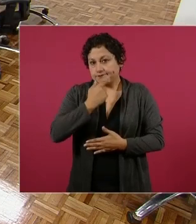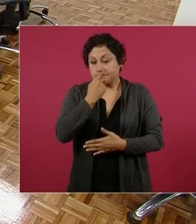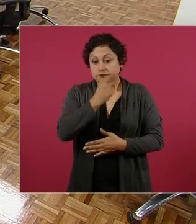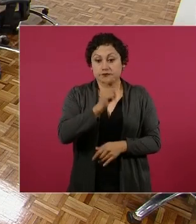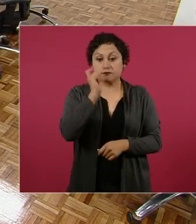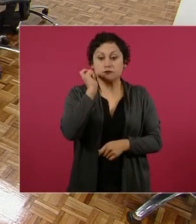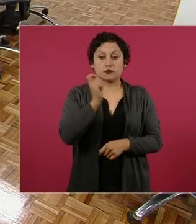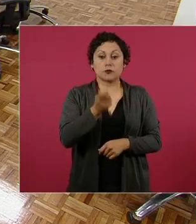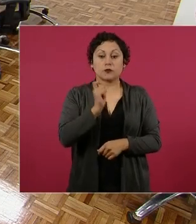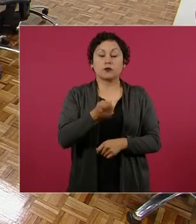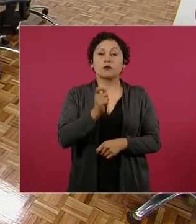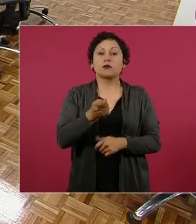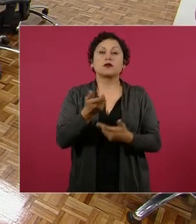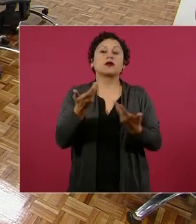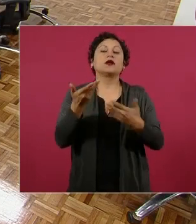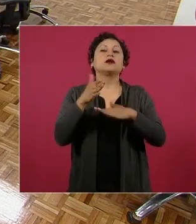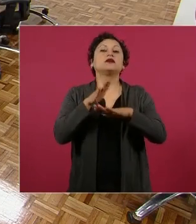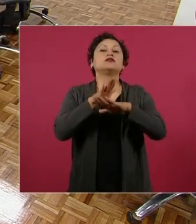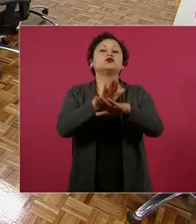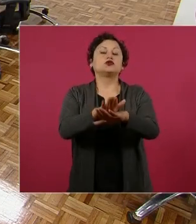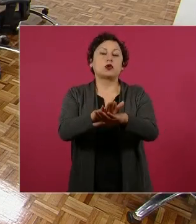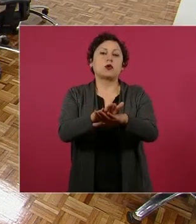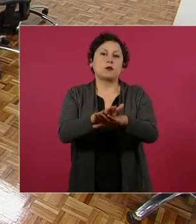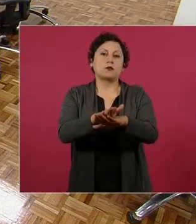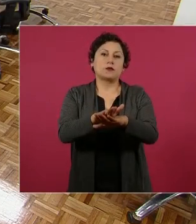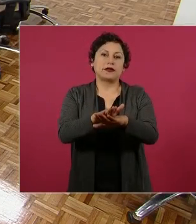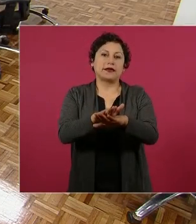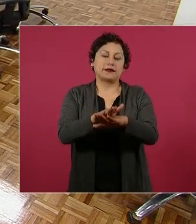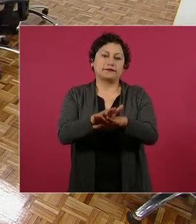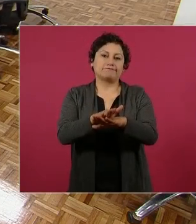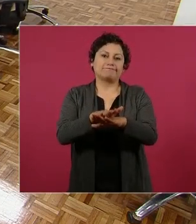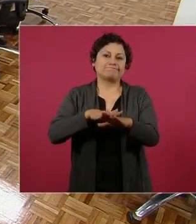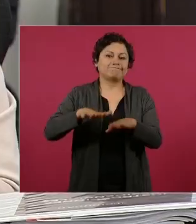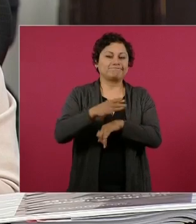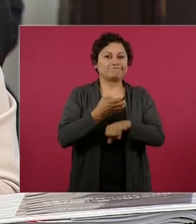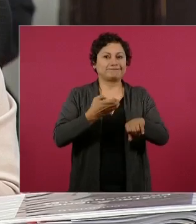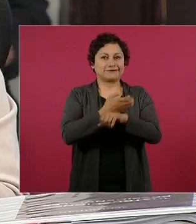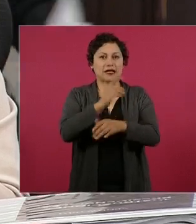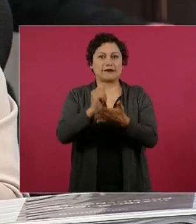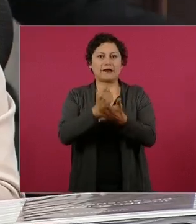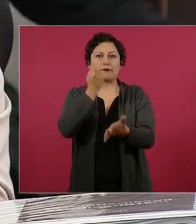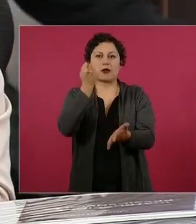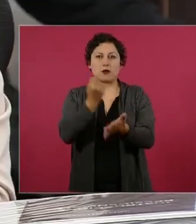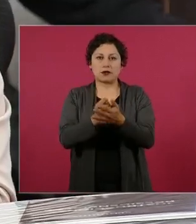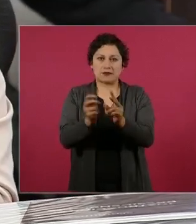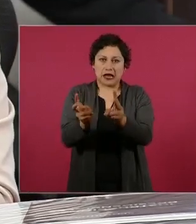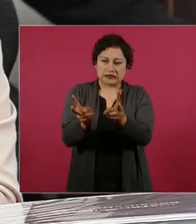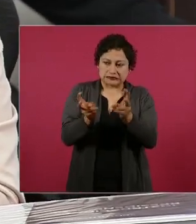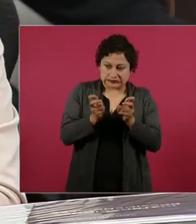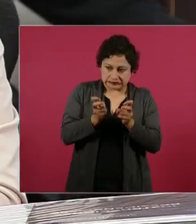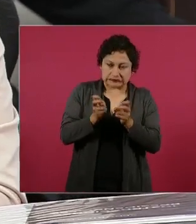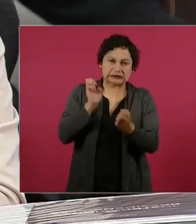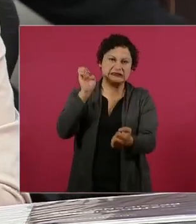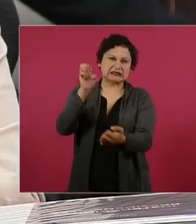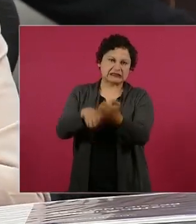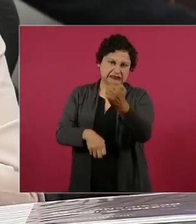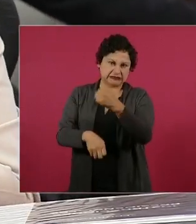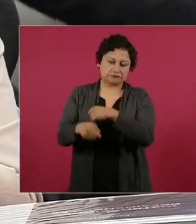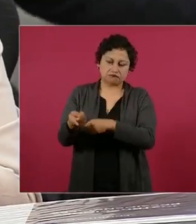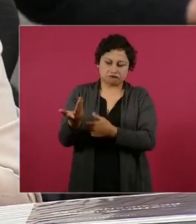quejas sobre el tema de cobro de piso en Tamaulipas, y específicamente a lo que usted